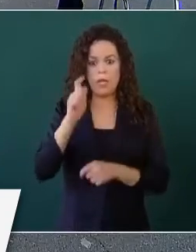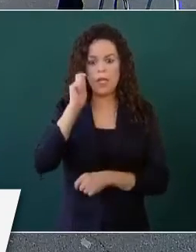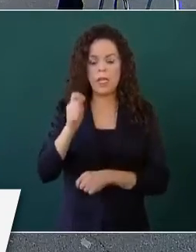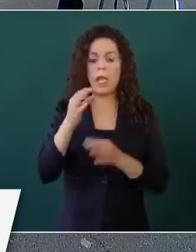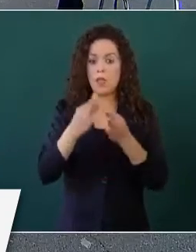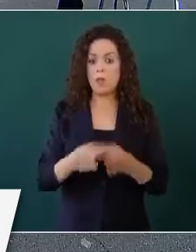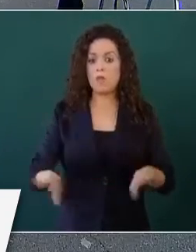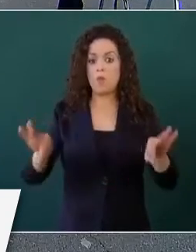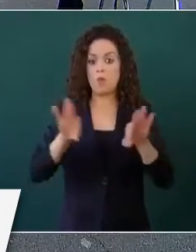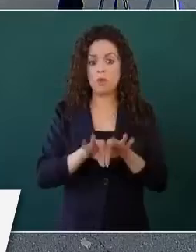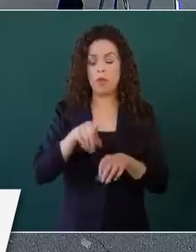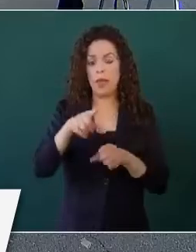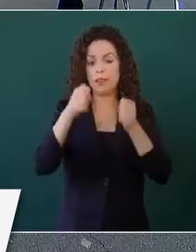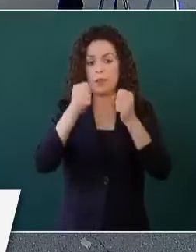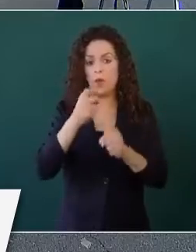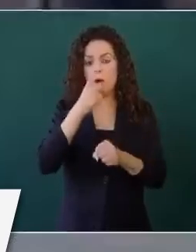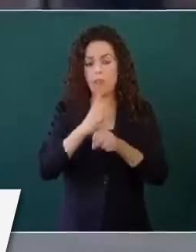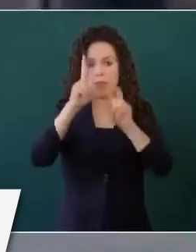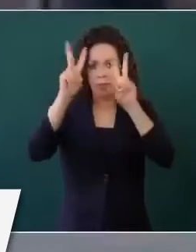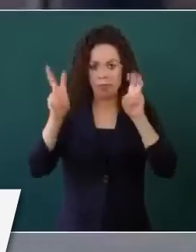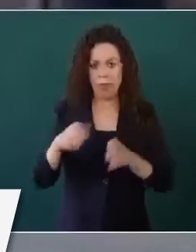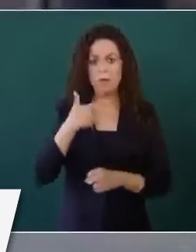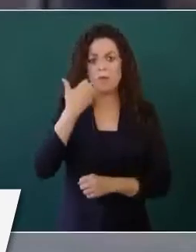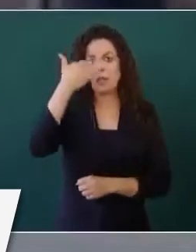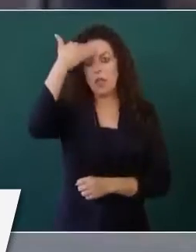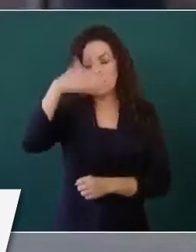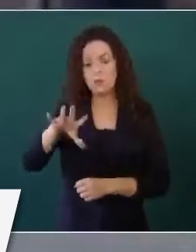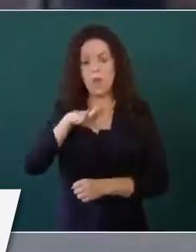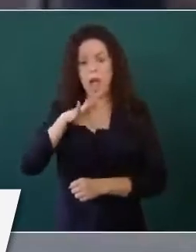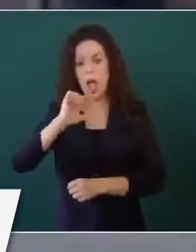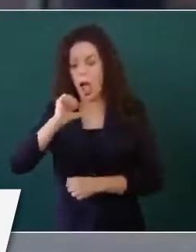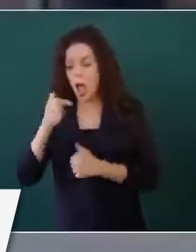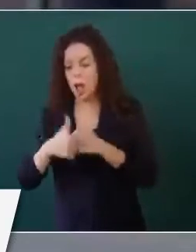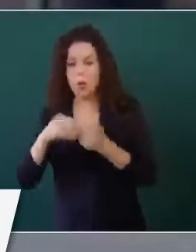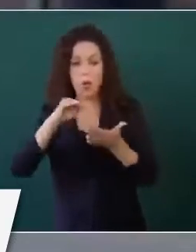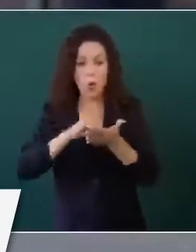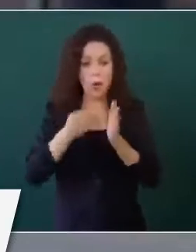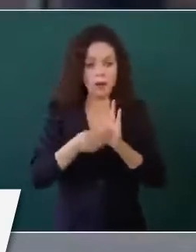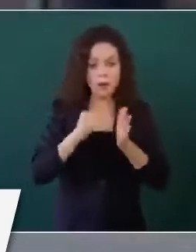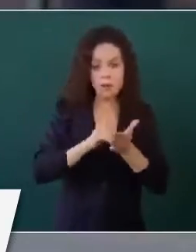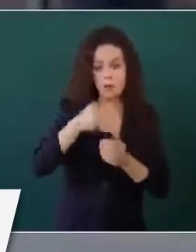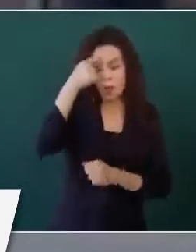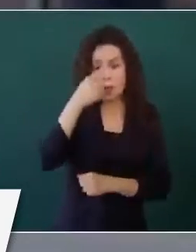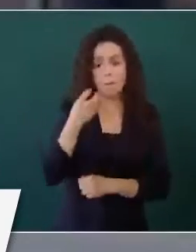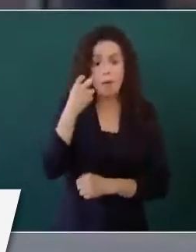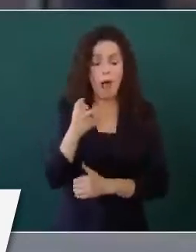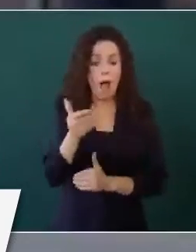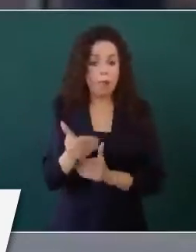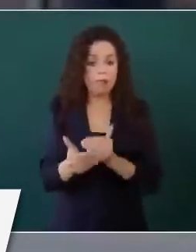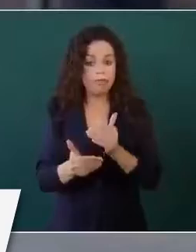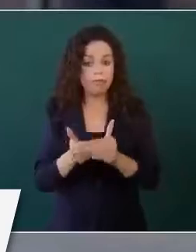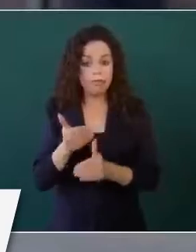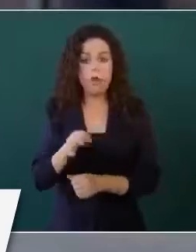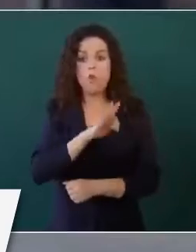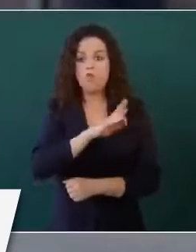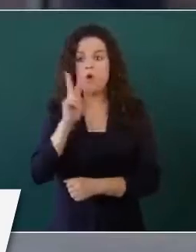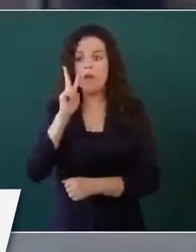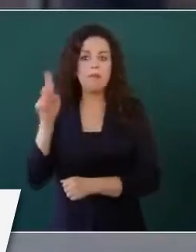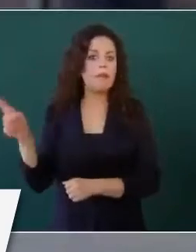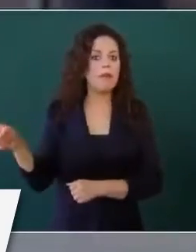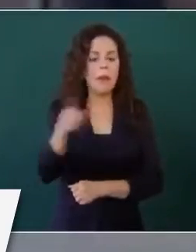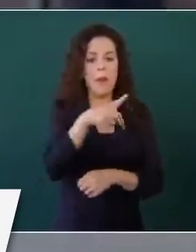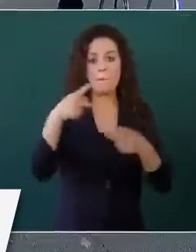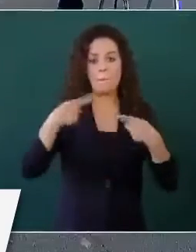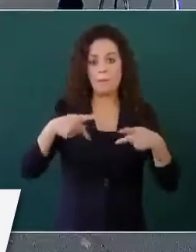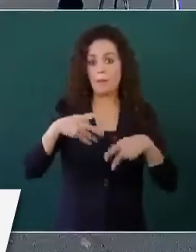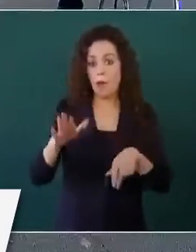que me gustaría saber si están aparejados a una estrategia para que esos avances estén en la percepción ciudadana, que parece ser